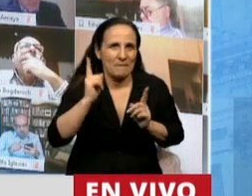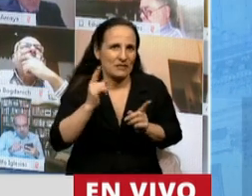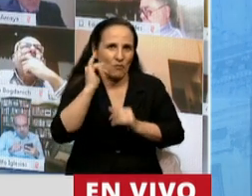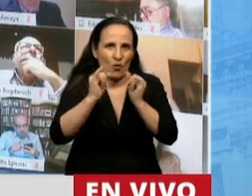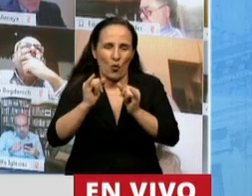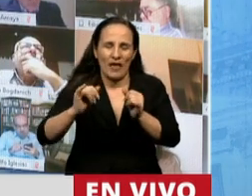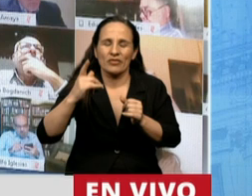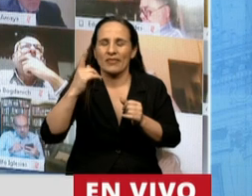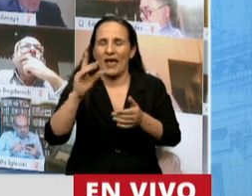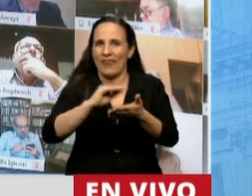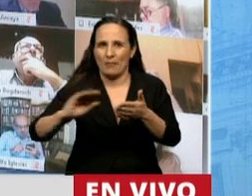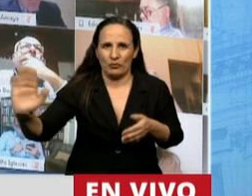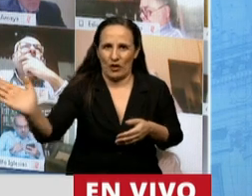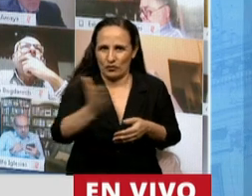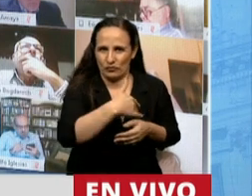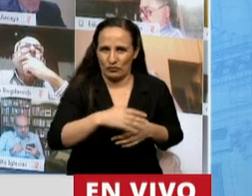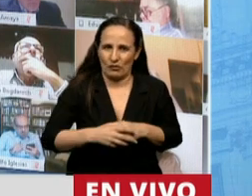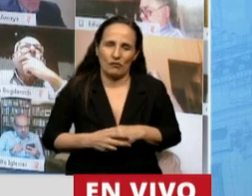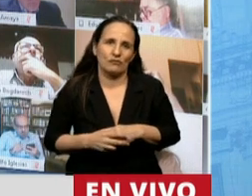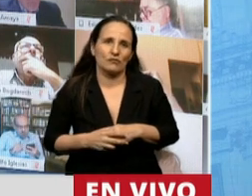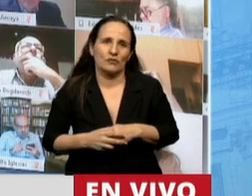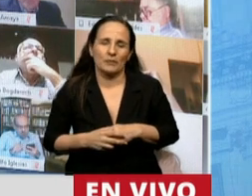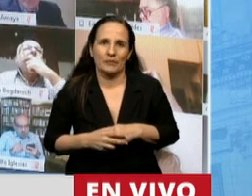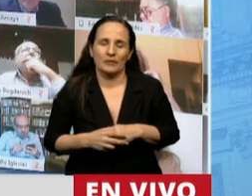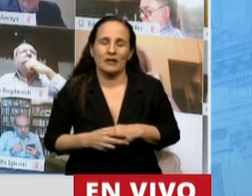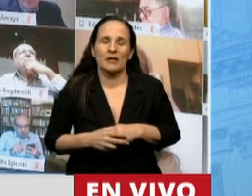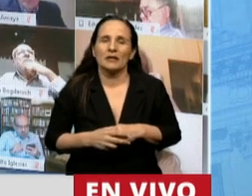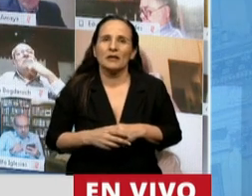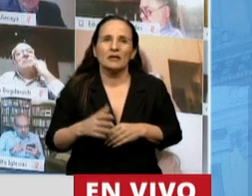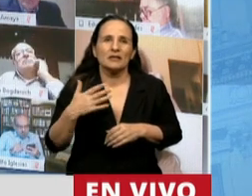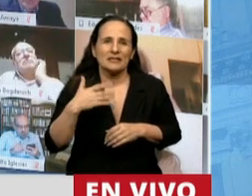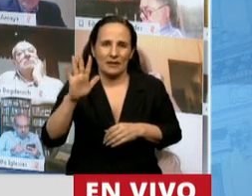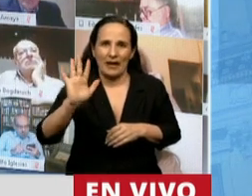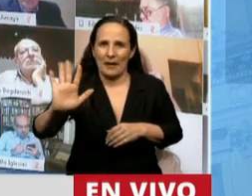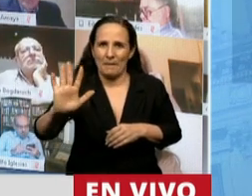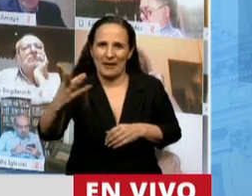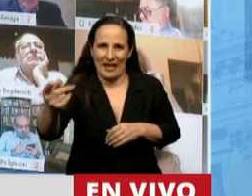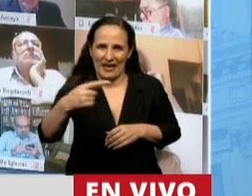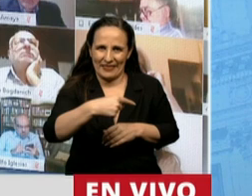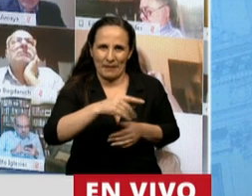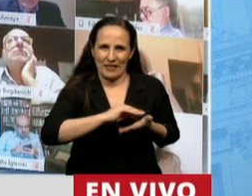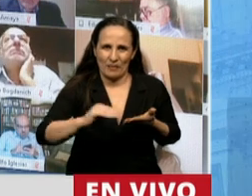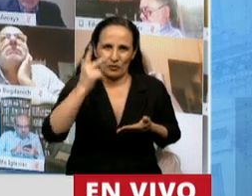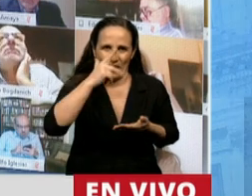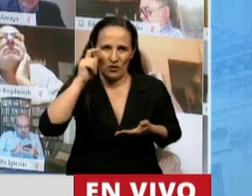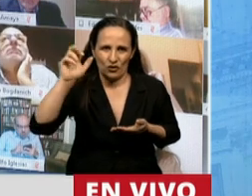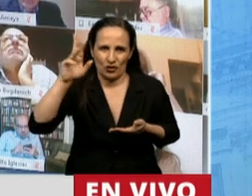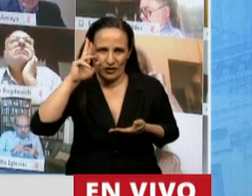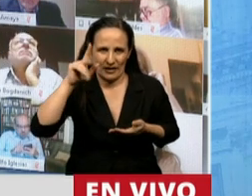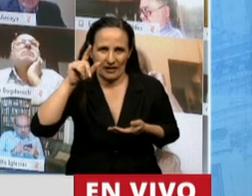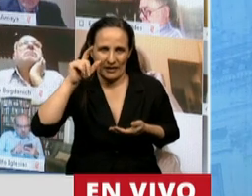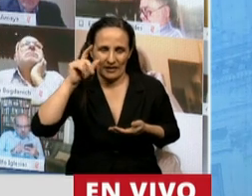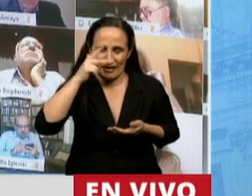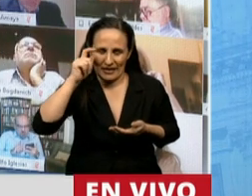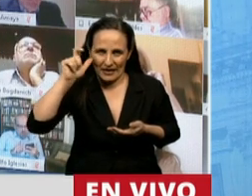los diputados y diputadas dicho eso me permite presidente diputado heller por favor diputado